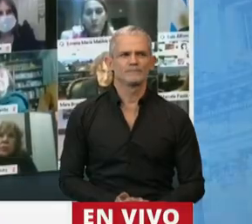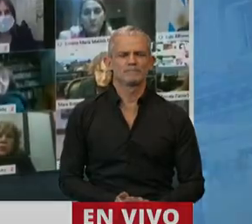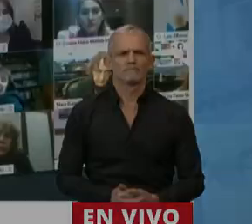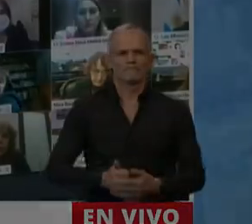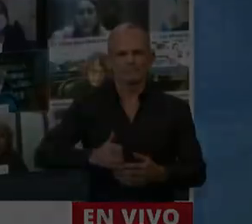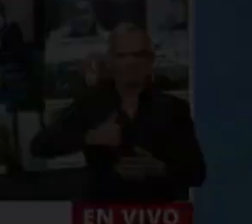Gracias, diputado.